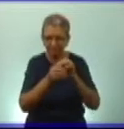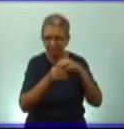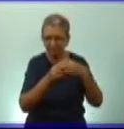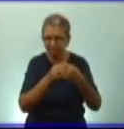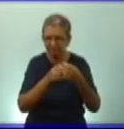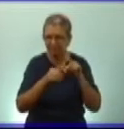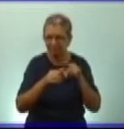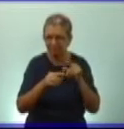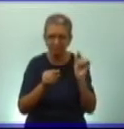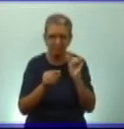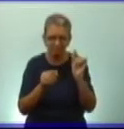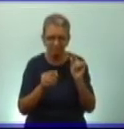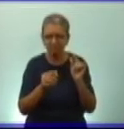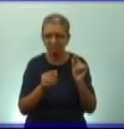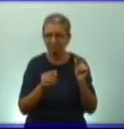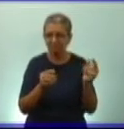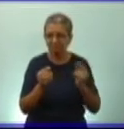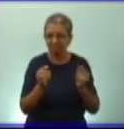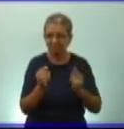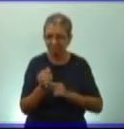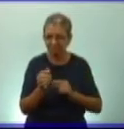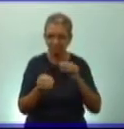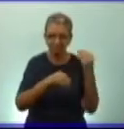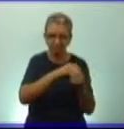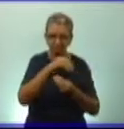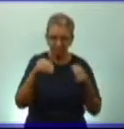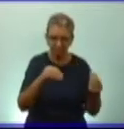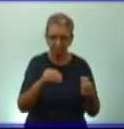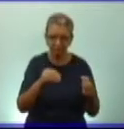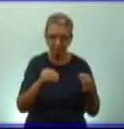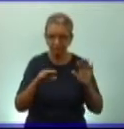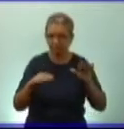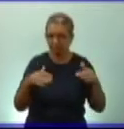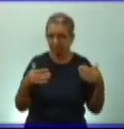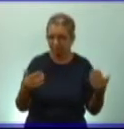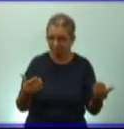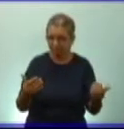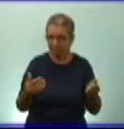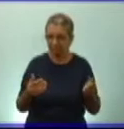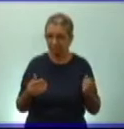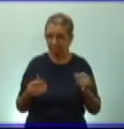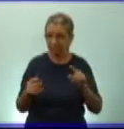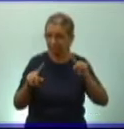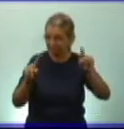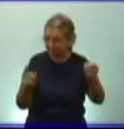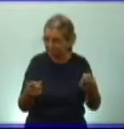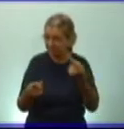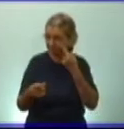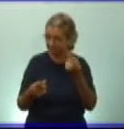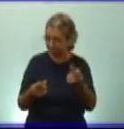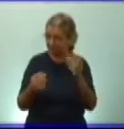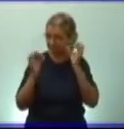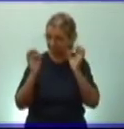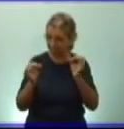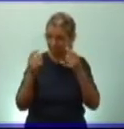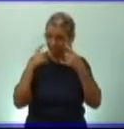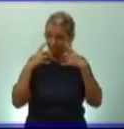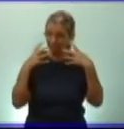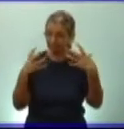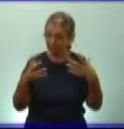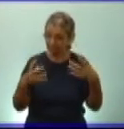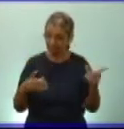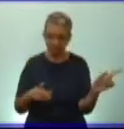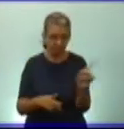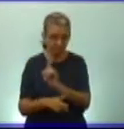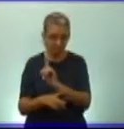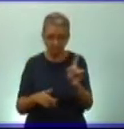hay que suministrar poca energía para que se produzca el cambio de estado. Y quiero que observen esto que les he puesto aquí abajo. No se rompe el enlace